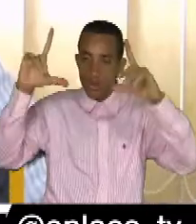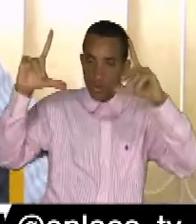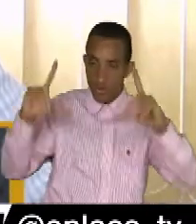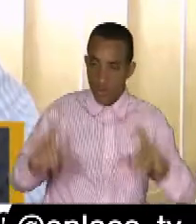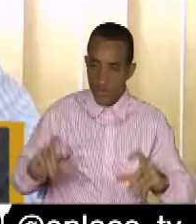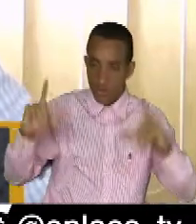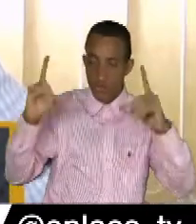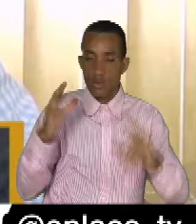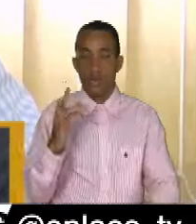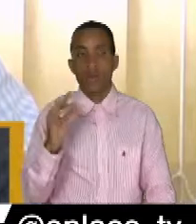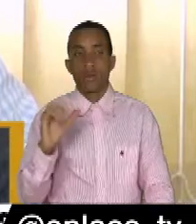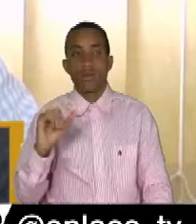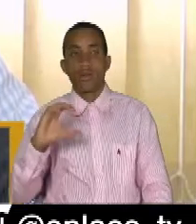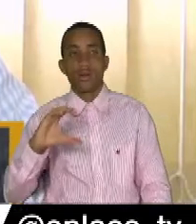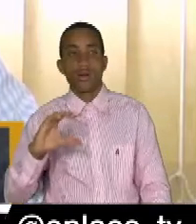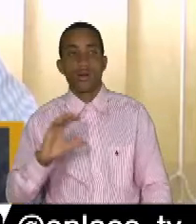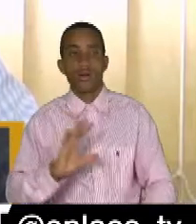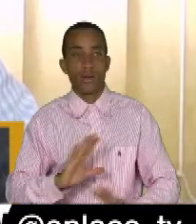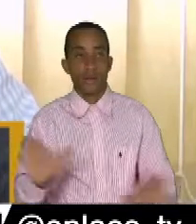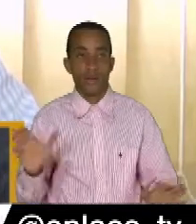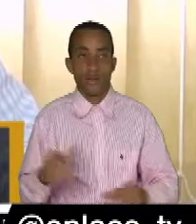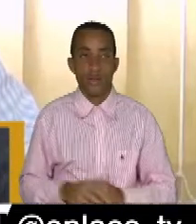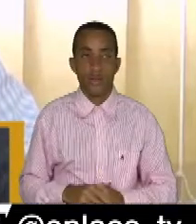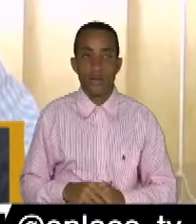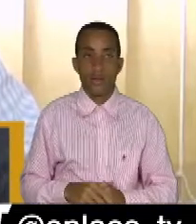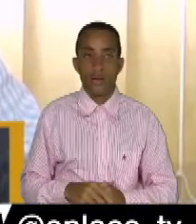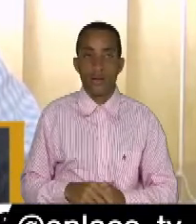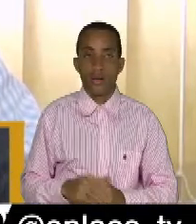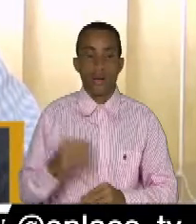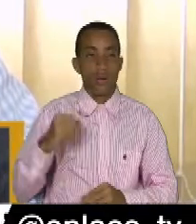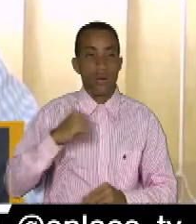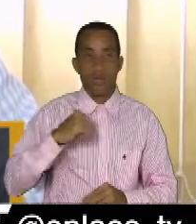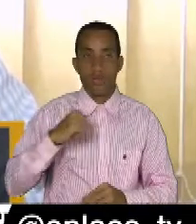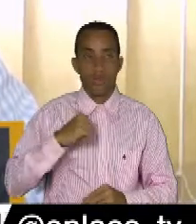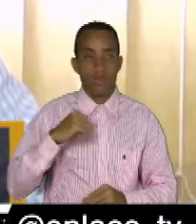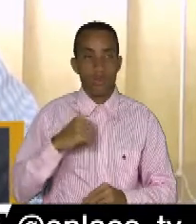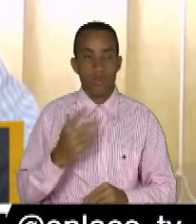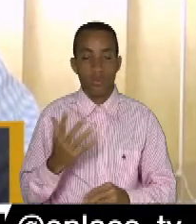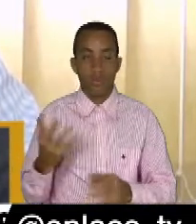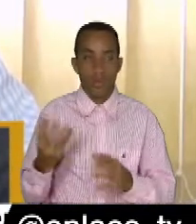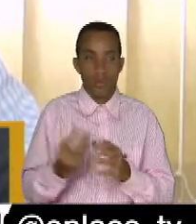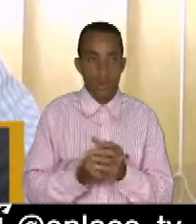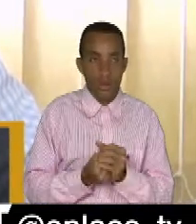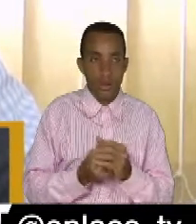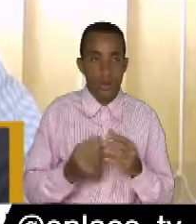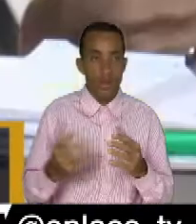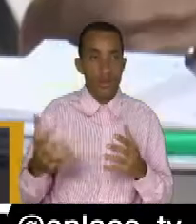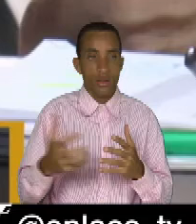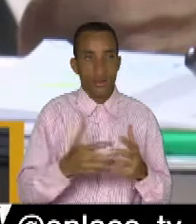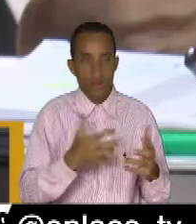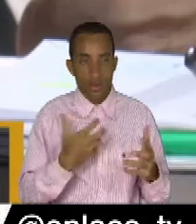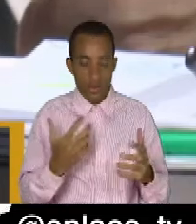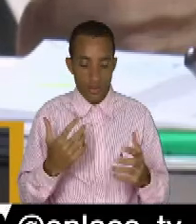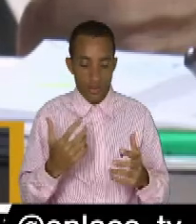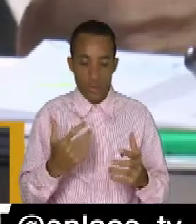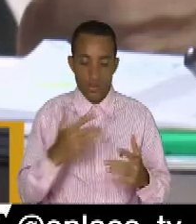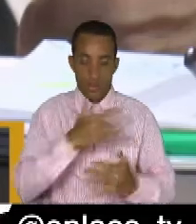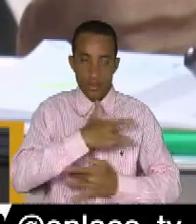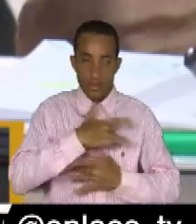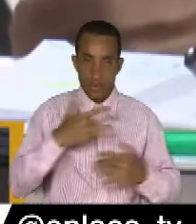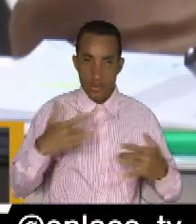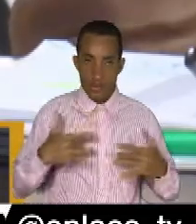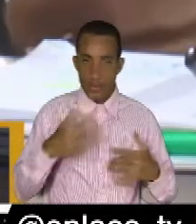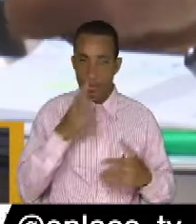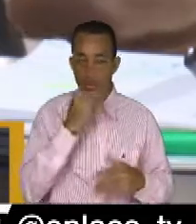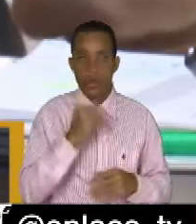cuando encontramos que el paciente no tiene ninguna vinculación al sistema de seguridad social. Armando Segura dio a conocer